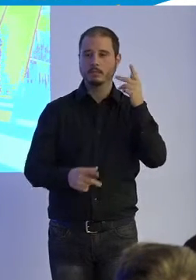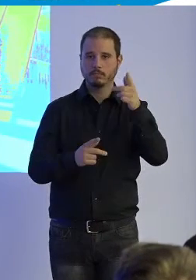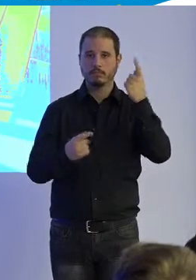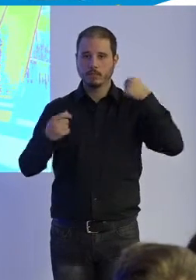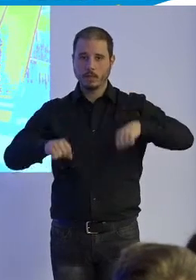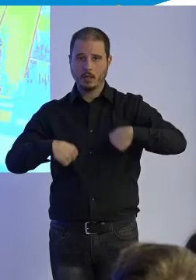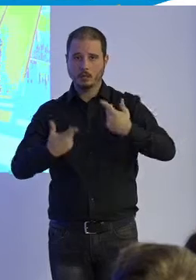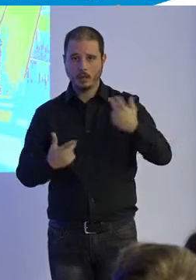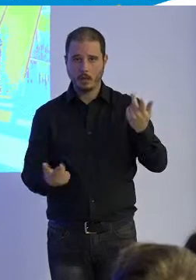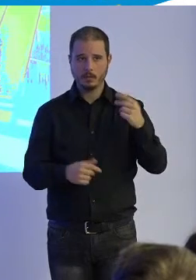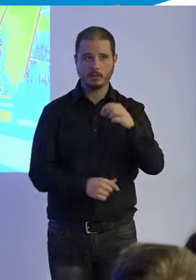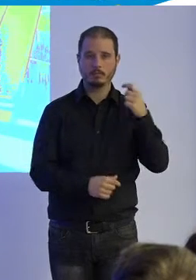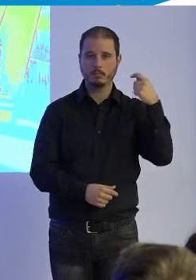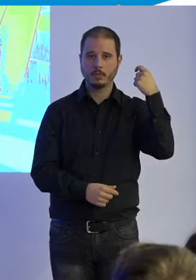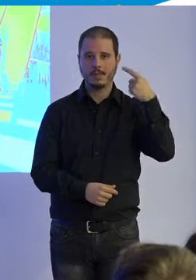protagonista.